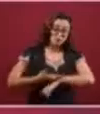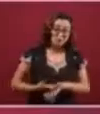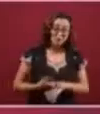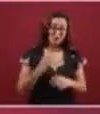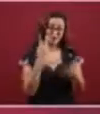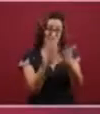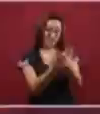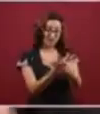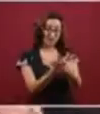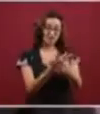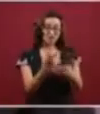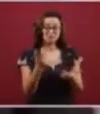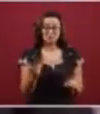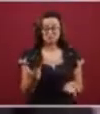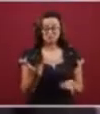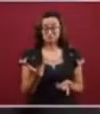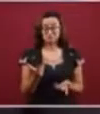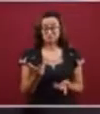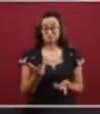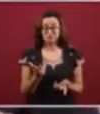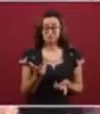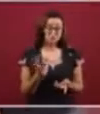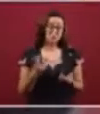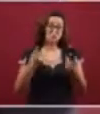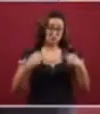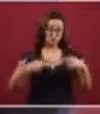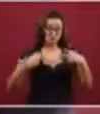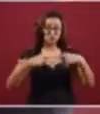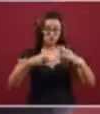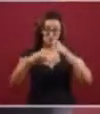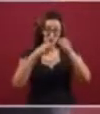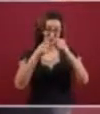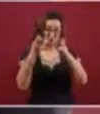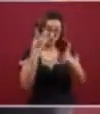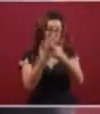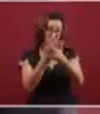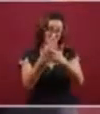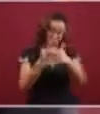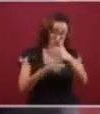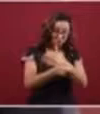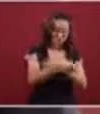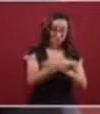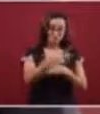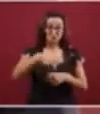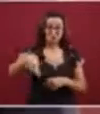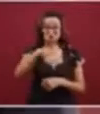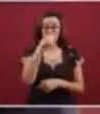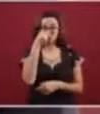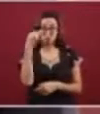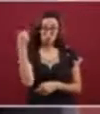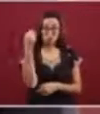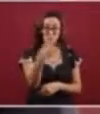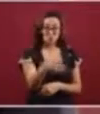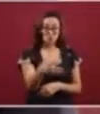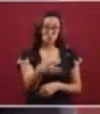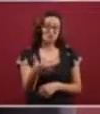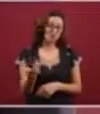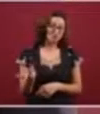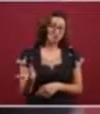los presos, periodistas presos, que son periodistas que están siendo acusados